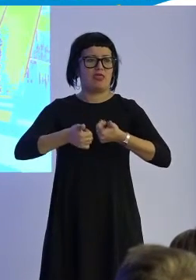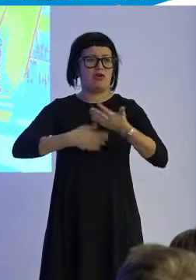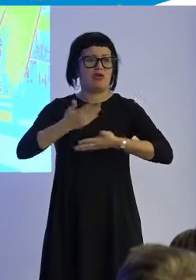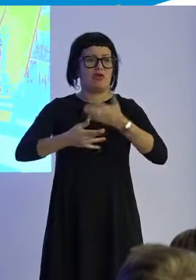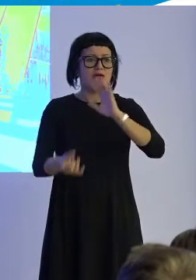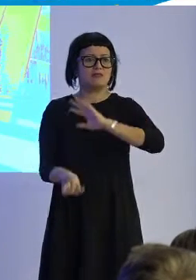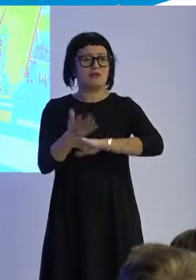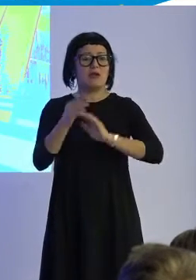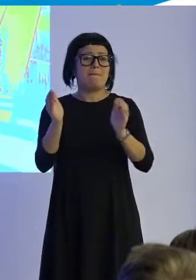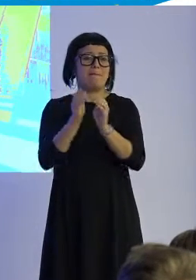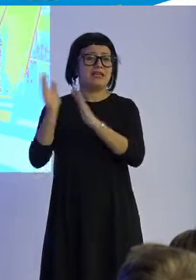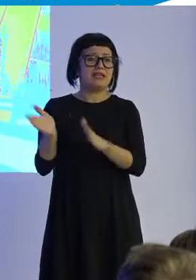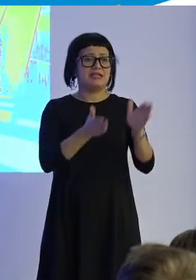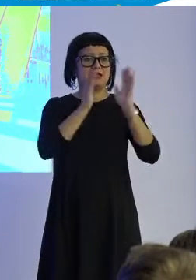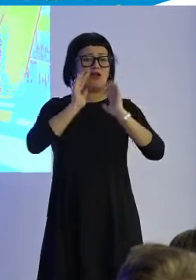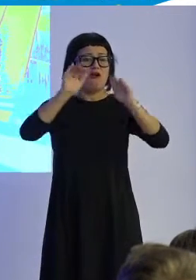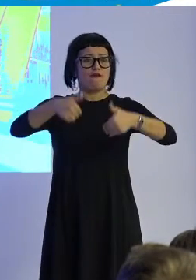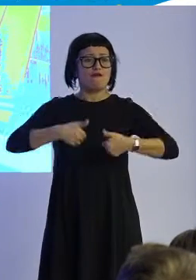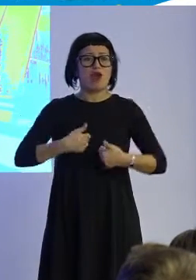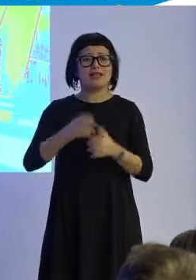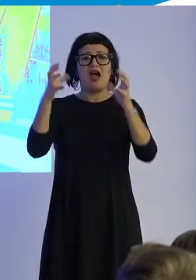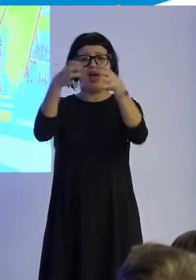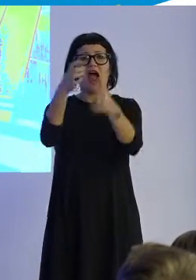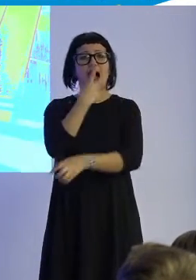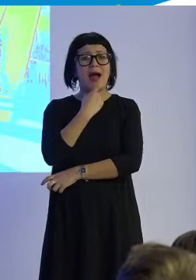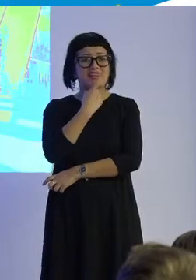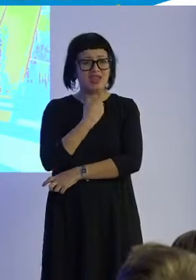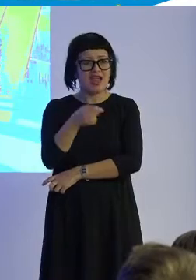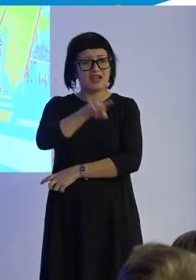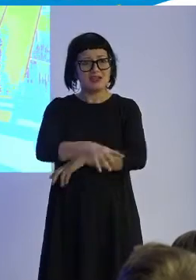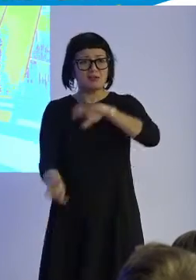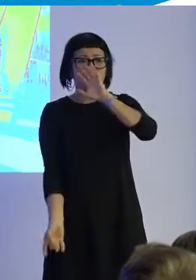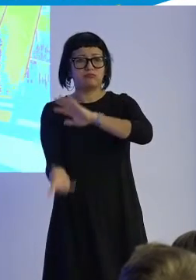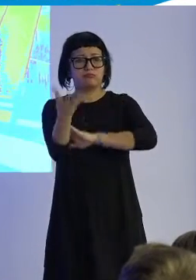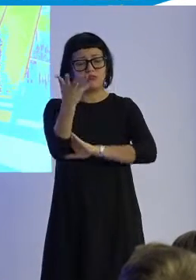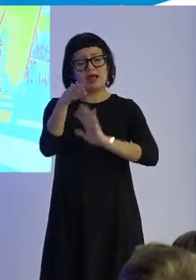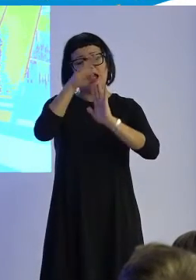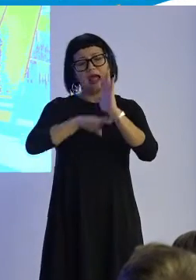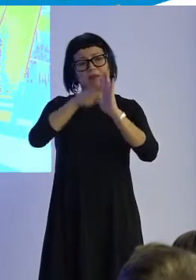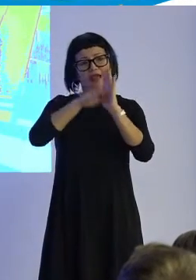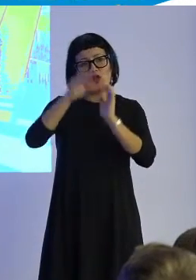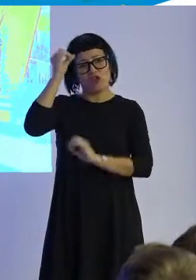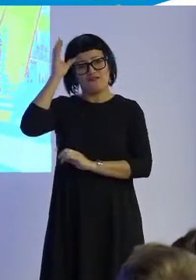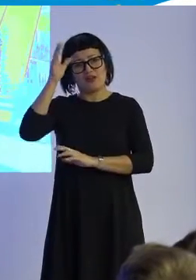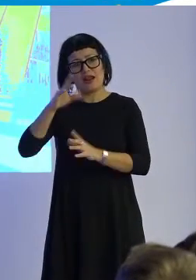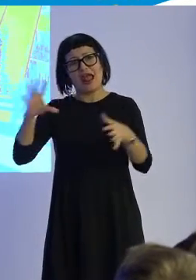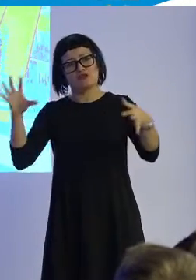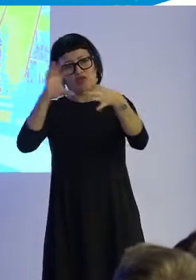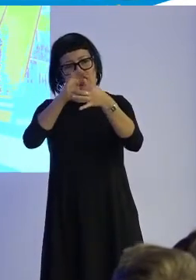sacar las miniseries de Vuelta a Marte y ha sacado la aplicación de realidad virtual